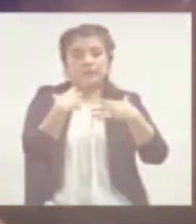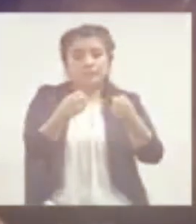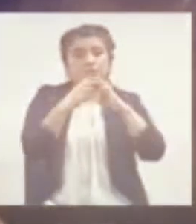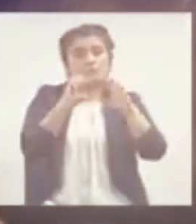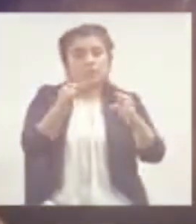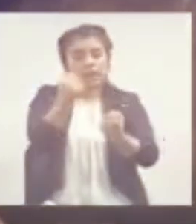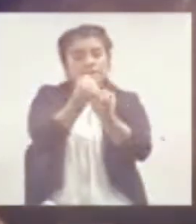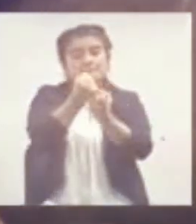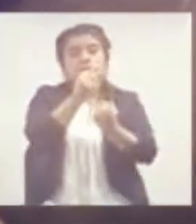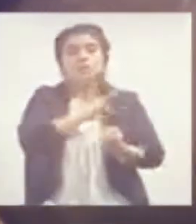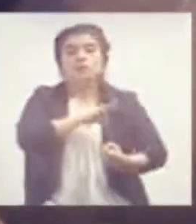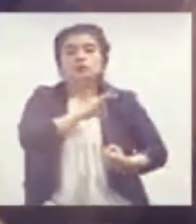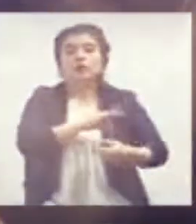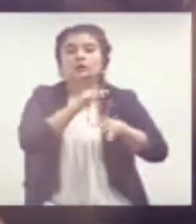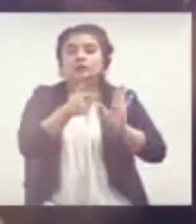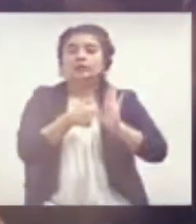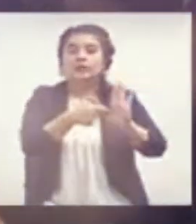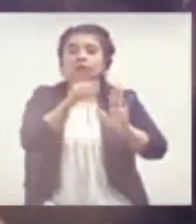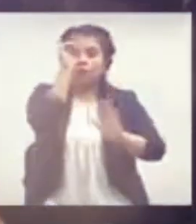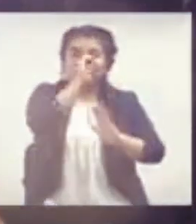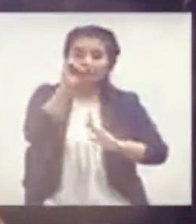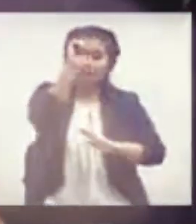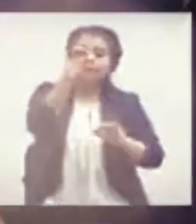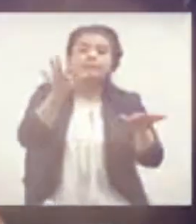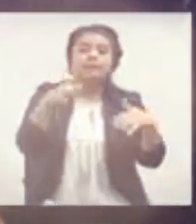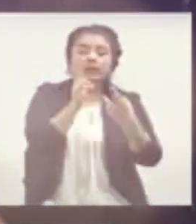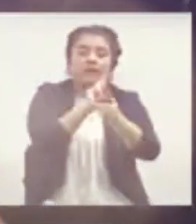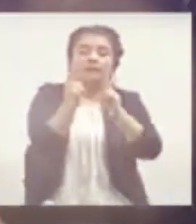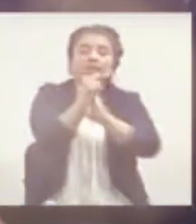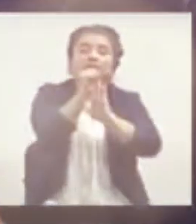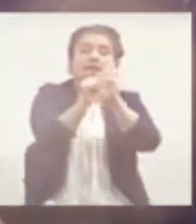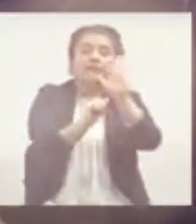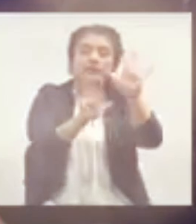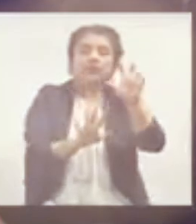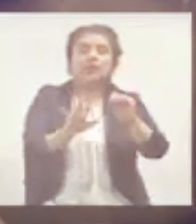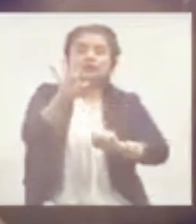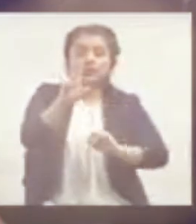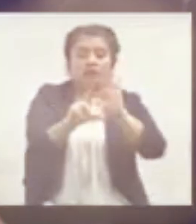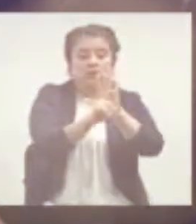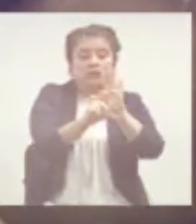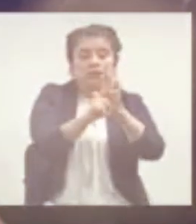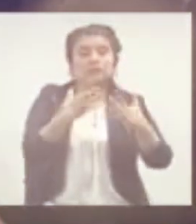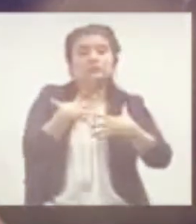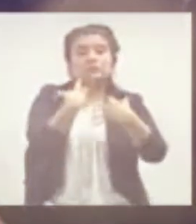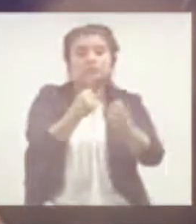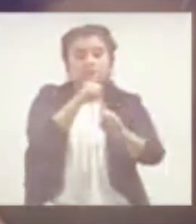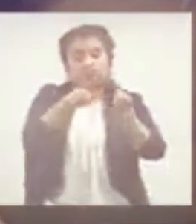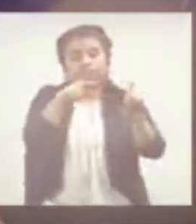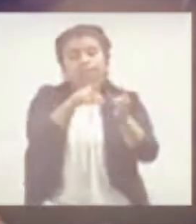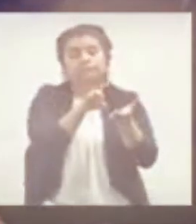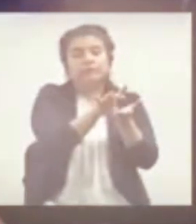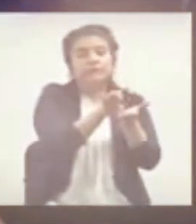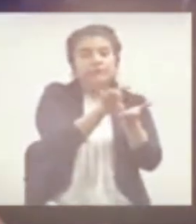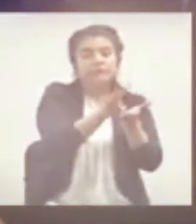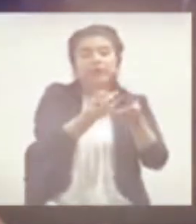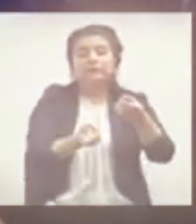Social, expresando que en su opinión se considera que la reforma al artículo 14 del Código de Salud, mediante el cual se pretende eliminar